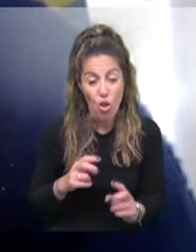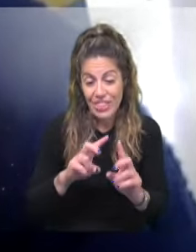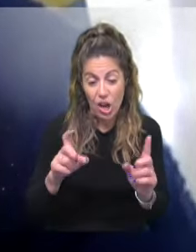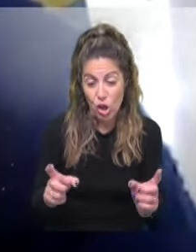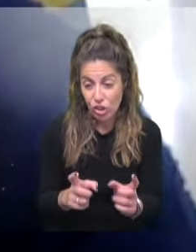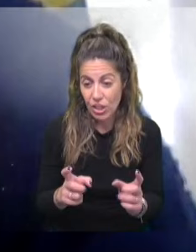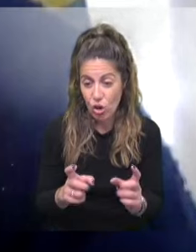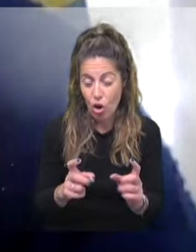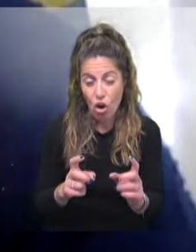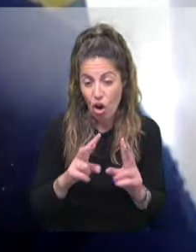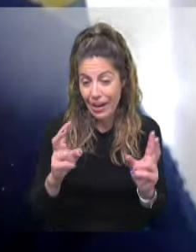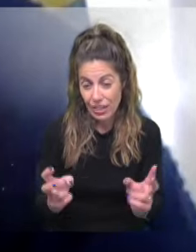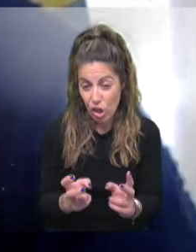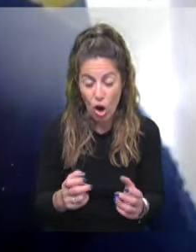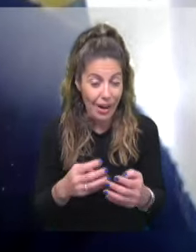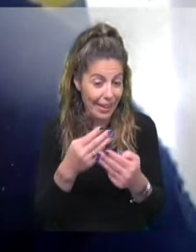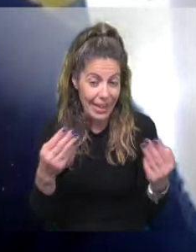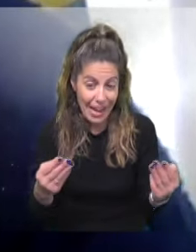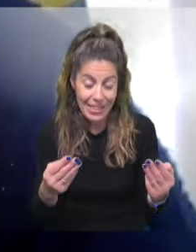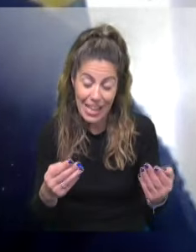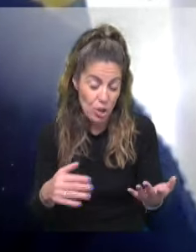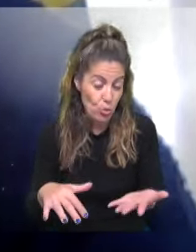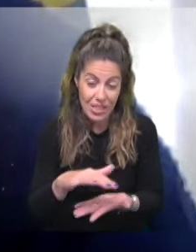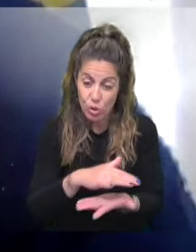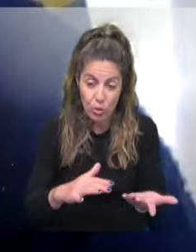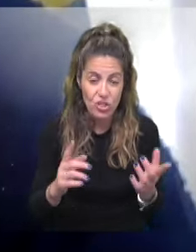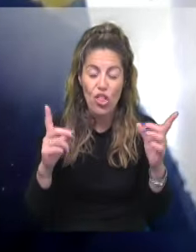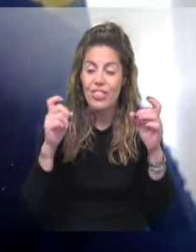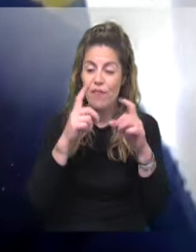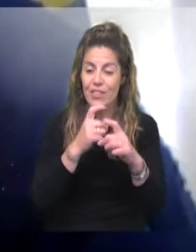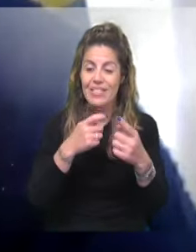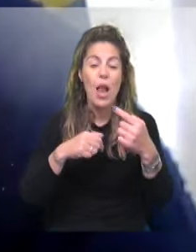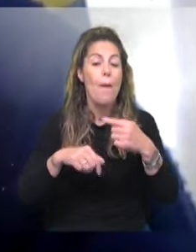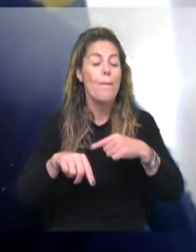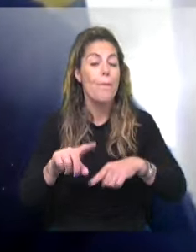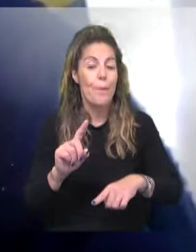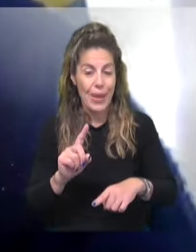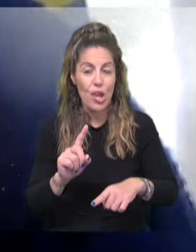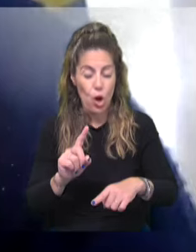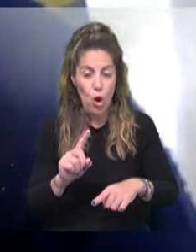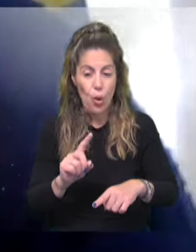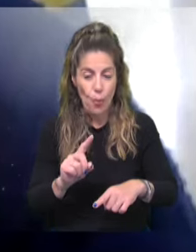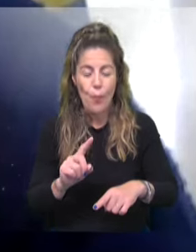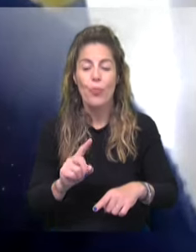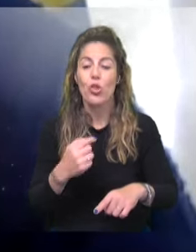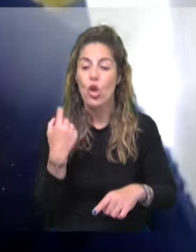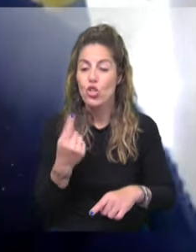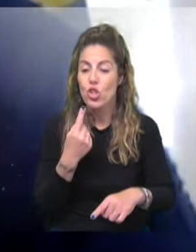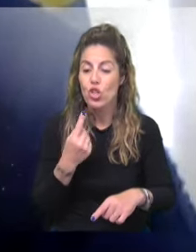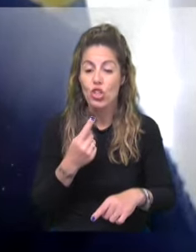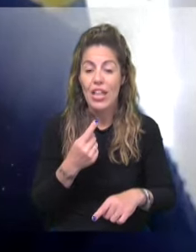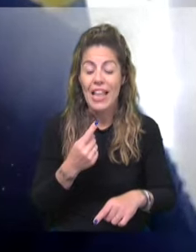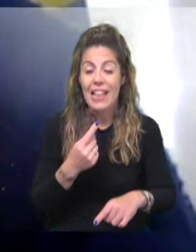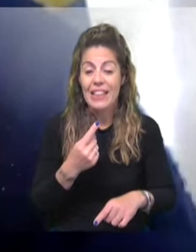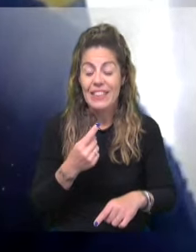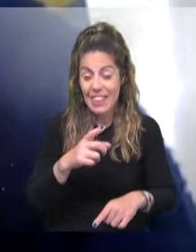general esta situación complicada este Pero por otro lado Este nosotros desde la provincia de